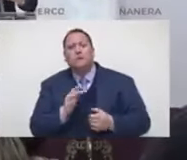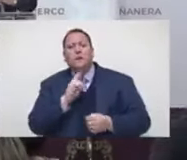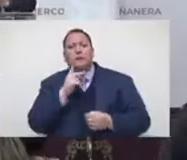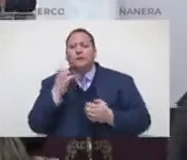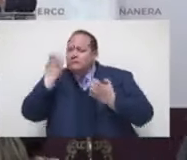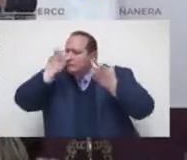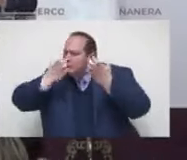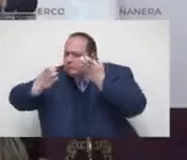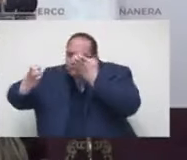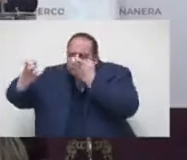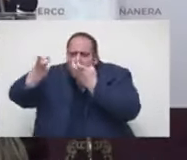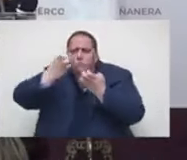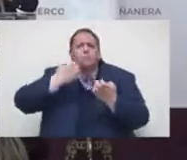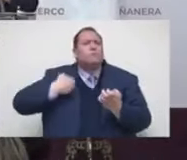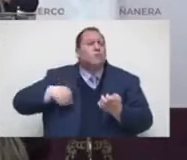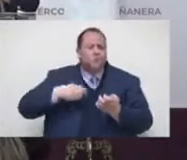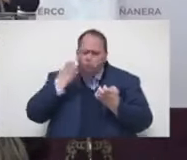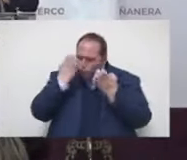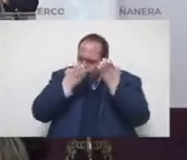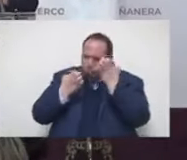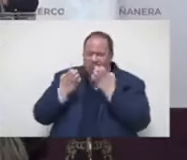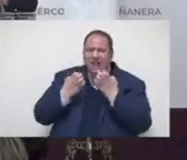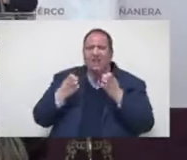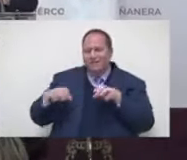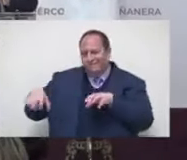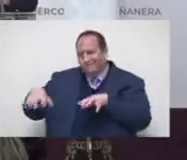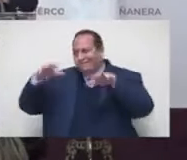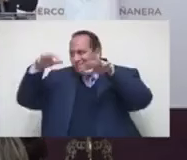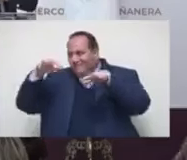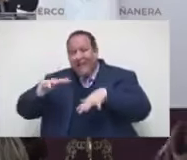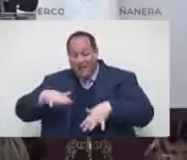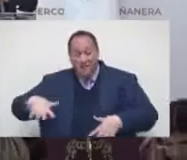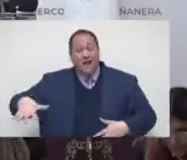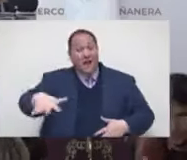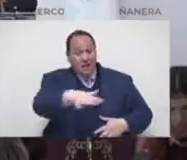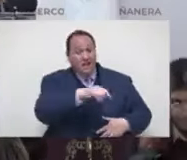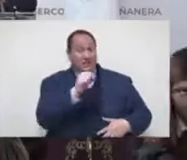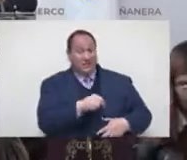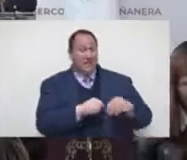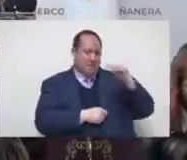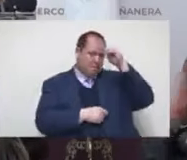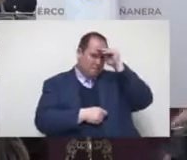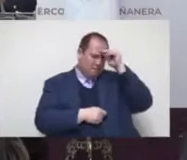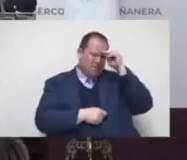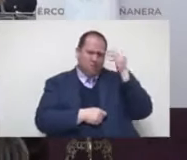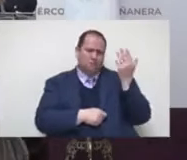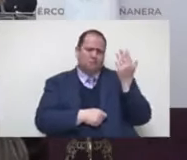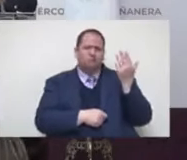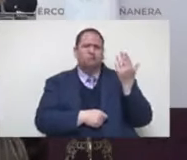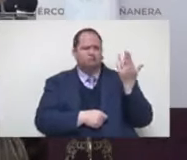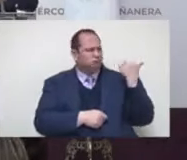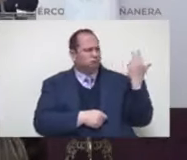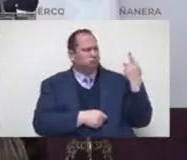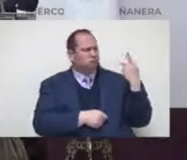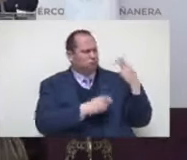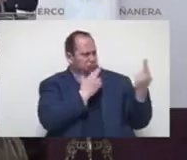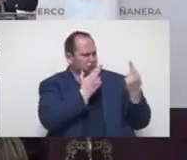el análisis que hemos realizado en cuanto al tema de los pluviales en Mexicali, particularmente, que es el que veníamos Sí, platicamos. revisando.